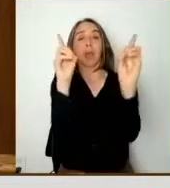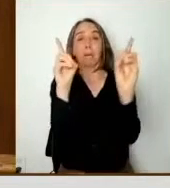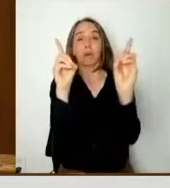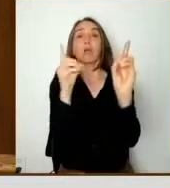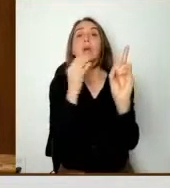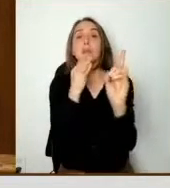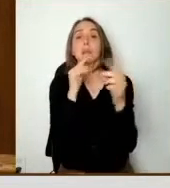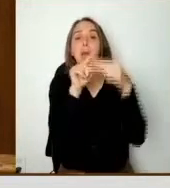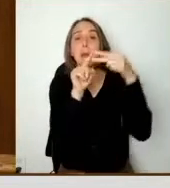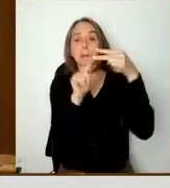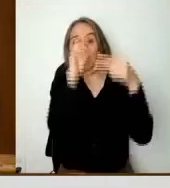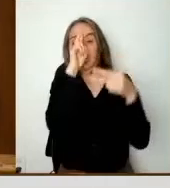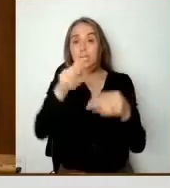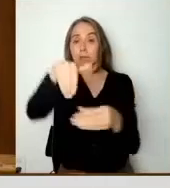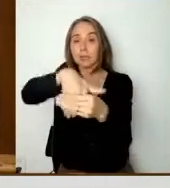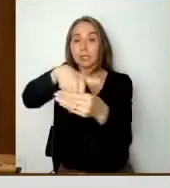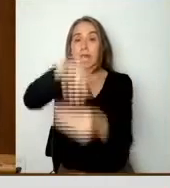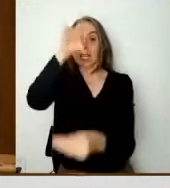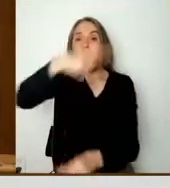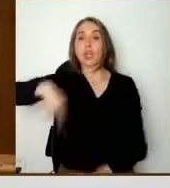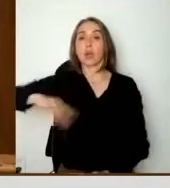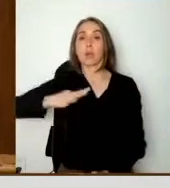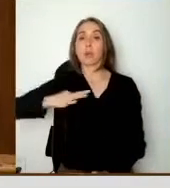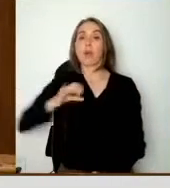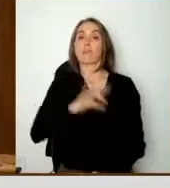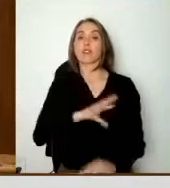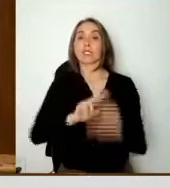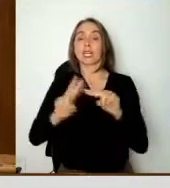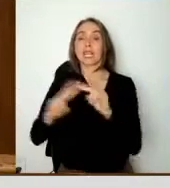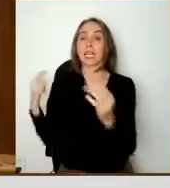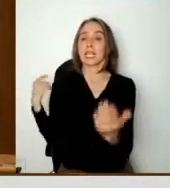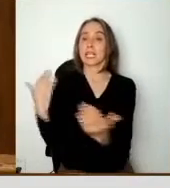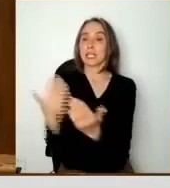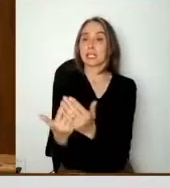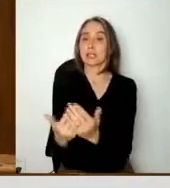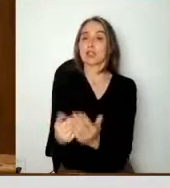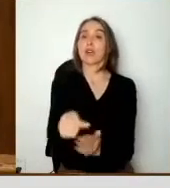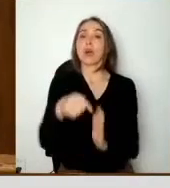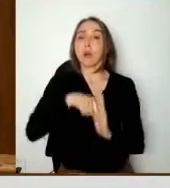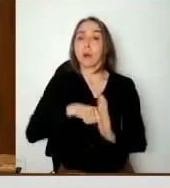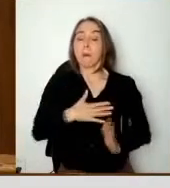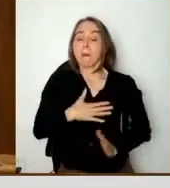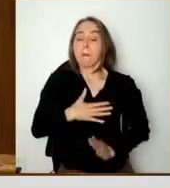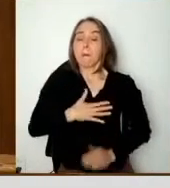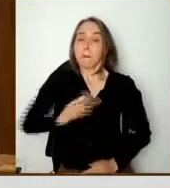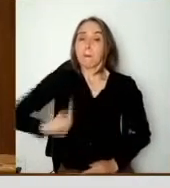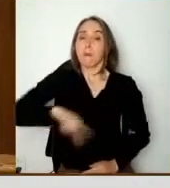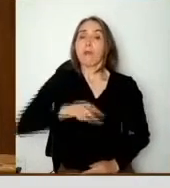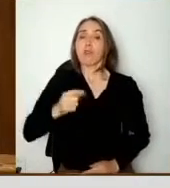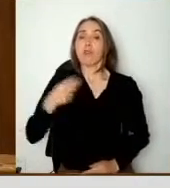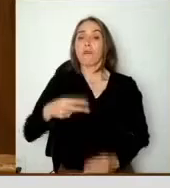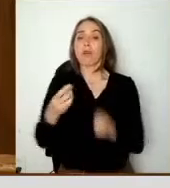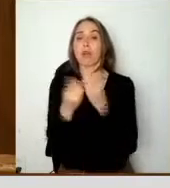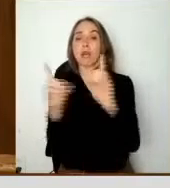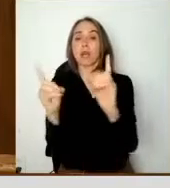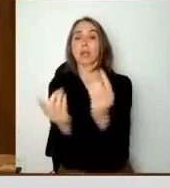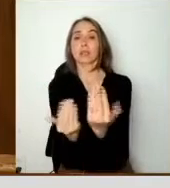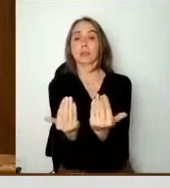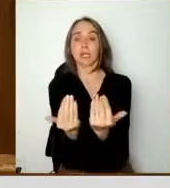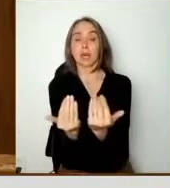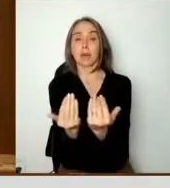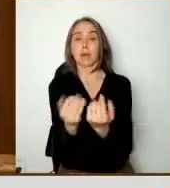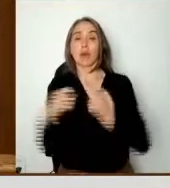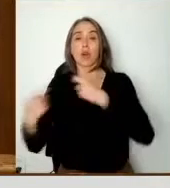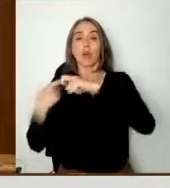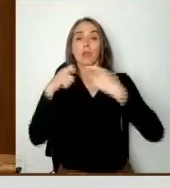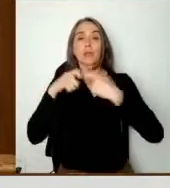las elecciones que el pueblo de Chile ha hecho. Y desde nuestro profundo valor por la democracia esperamos que la disputa de las ideas no